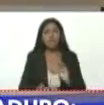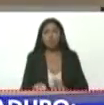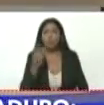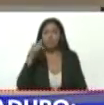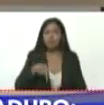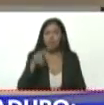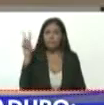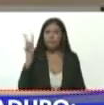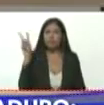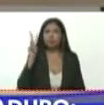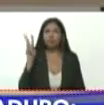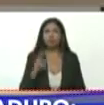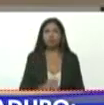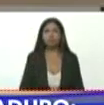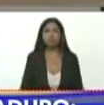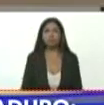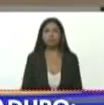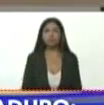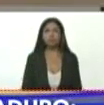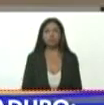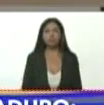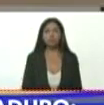importante. Hoy